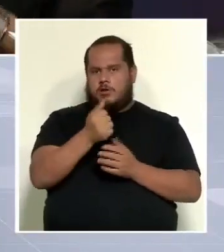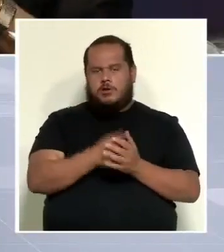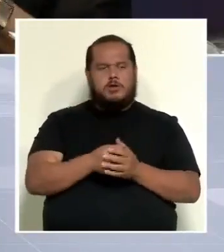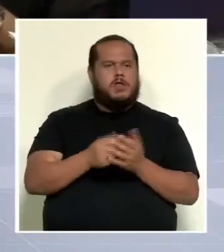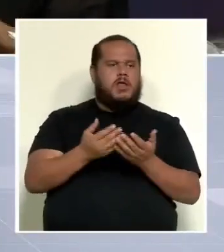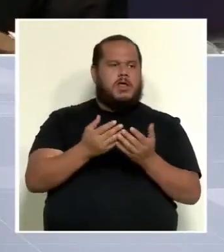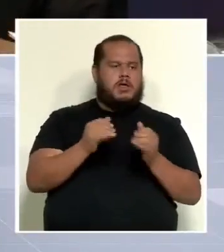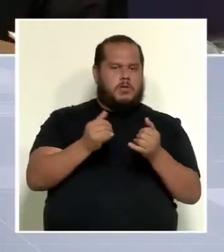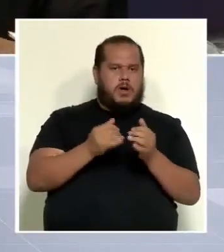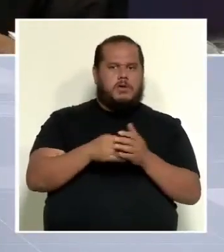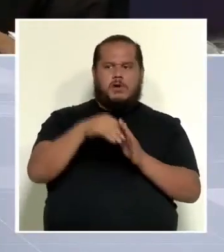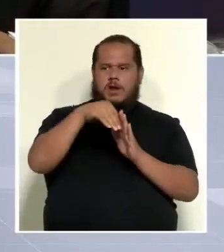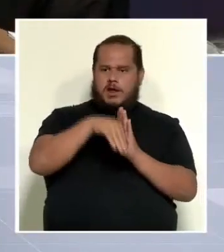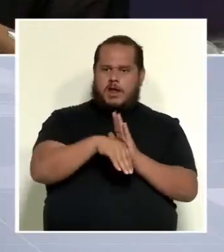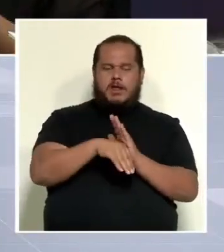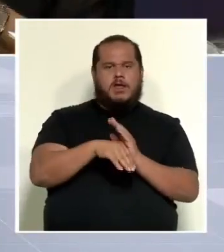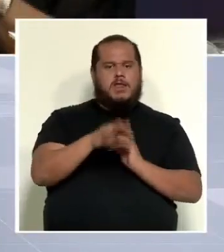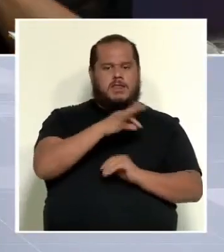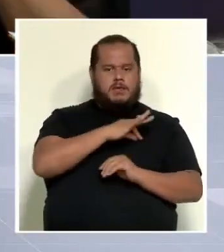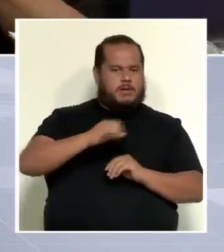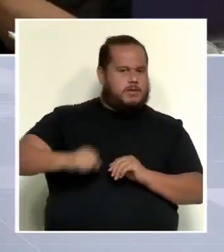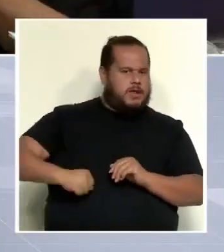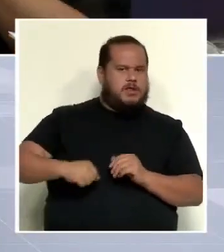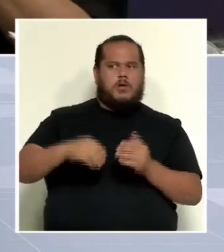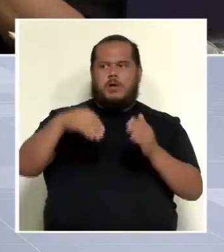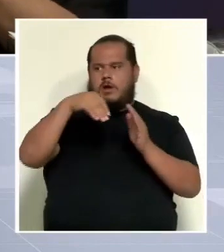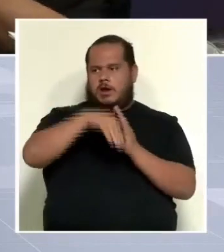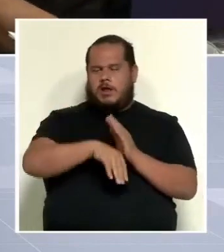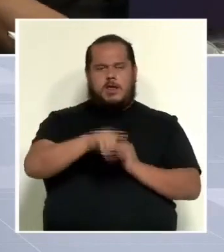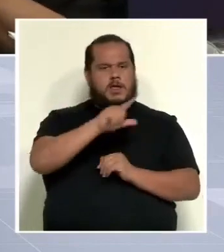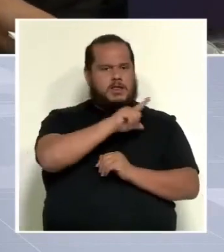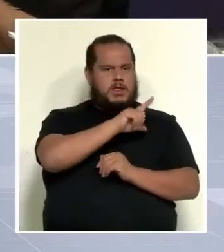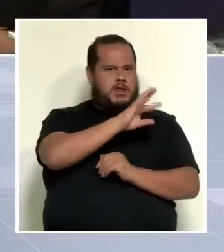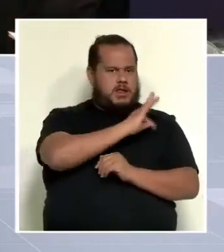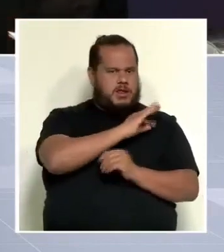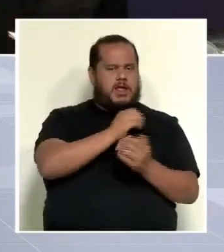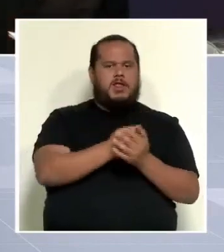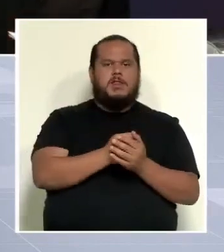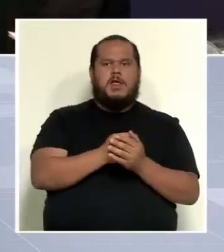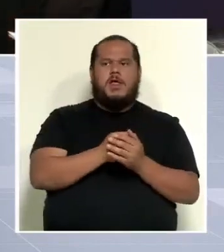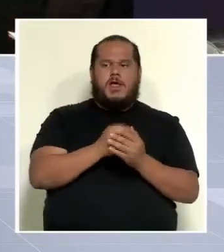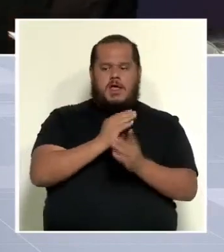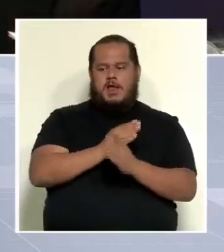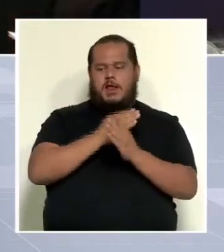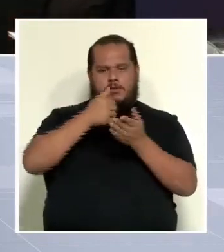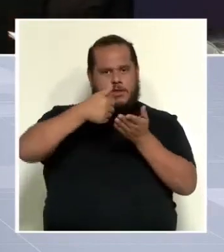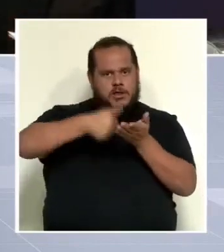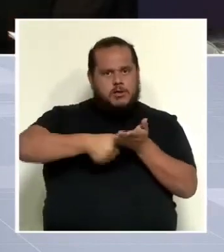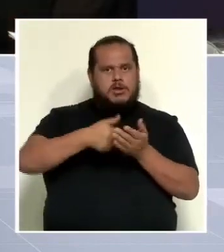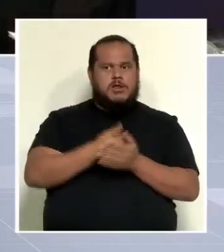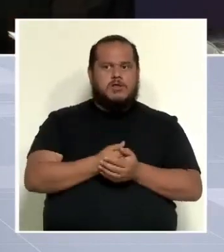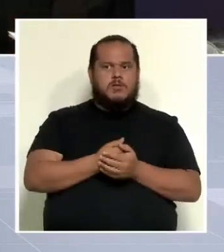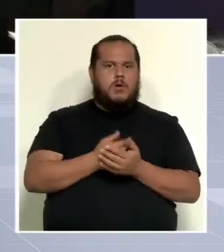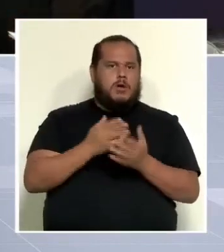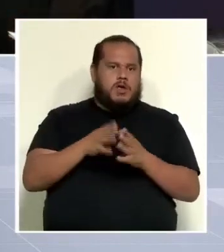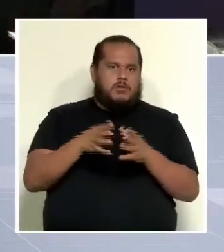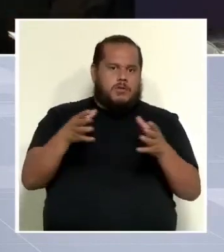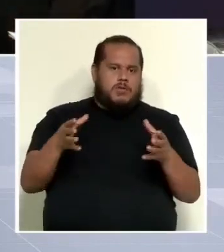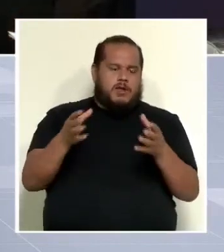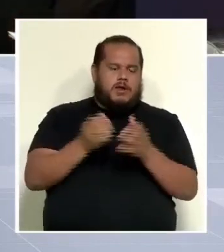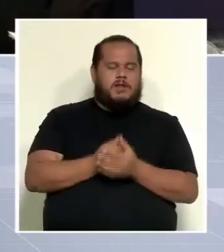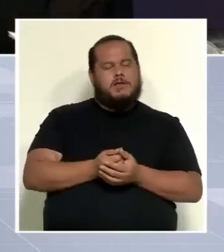de Fabricio, la de doña Linet, los imponderables que se presentaron en el camino, el abstencionismo que fue tan